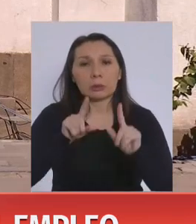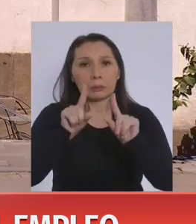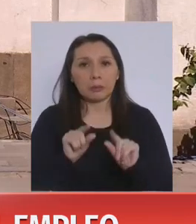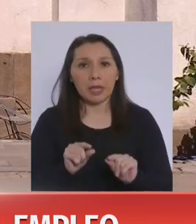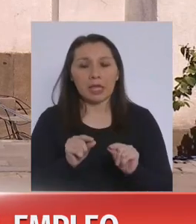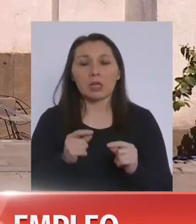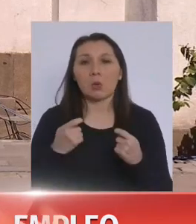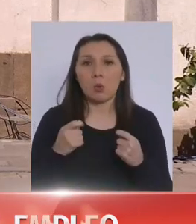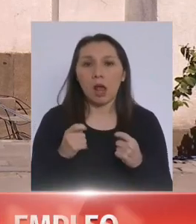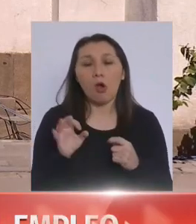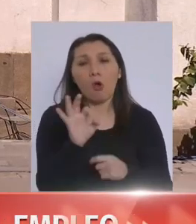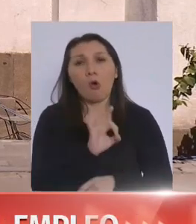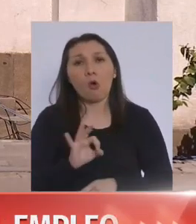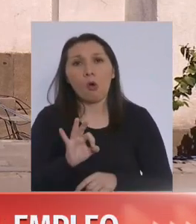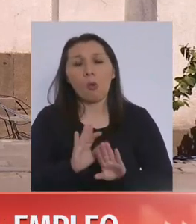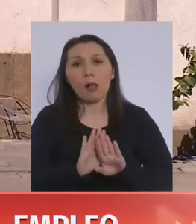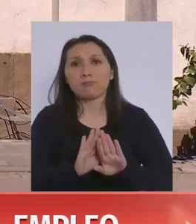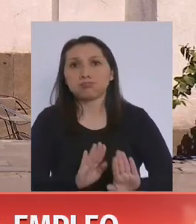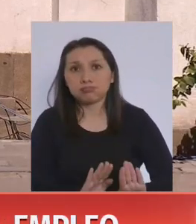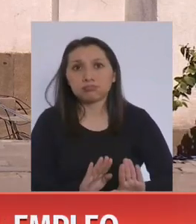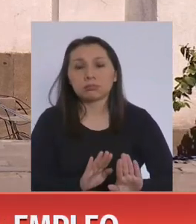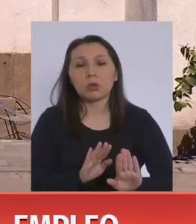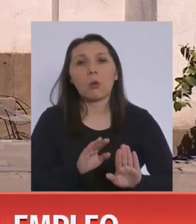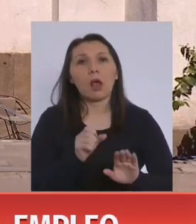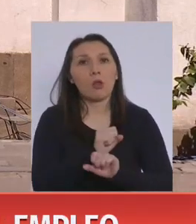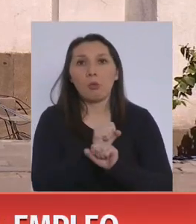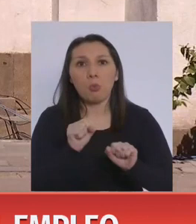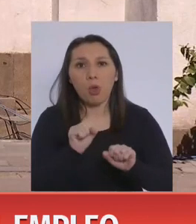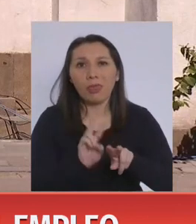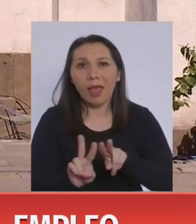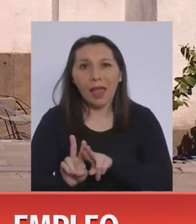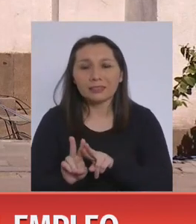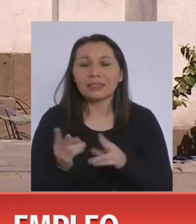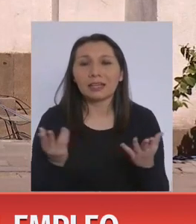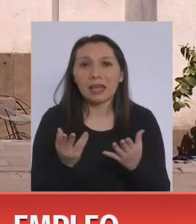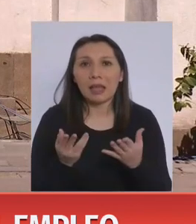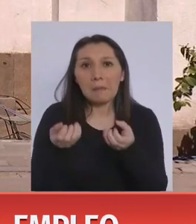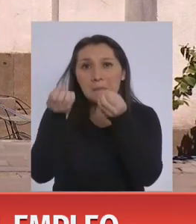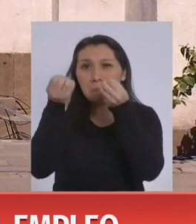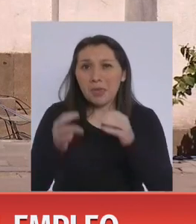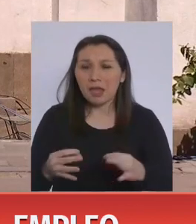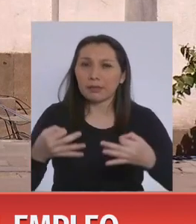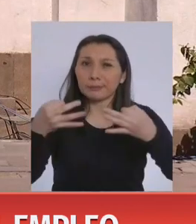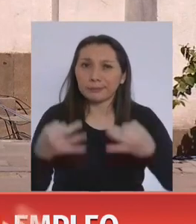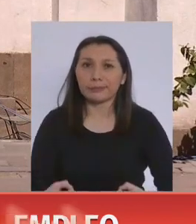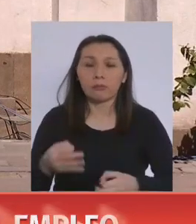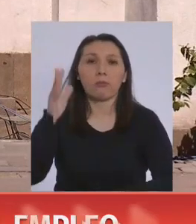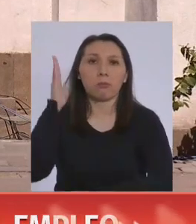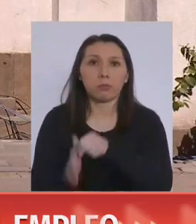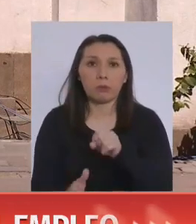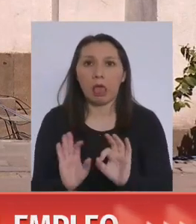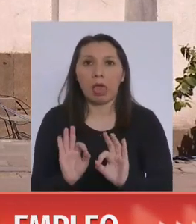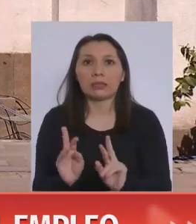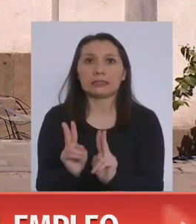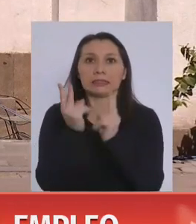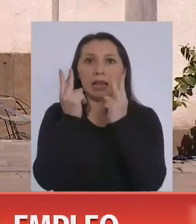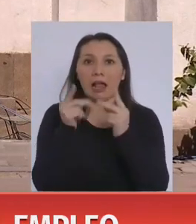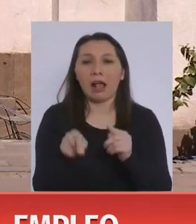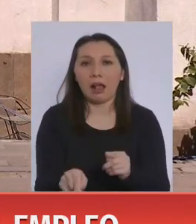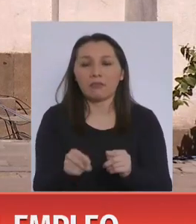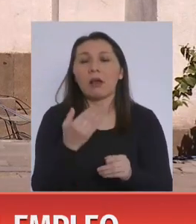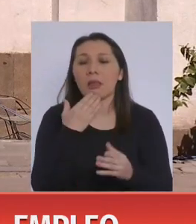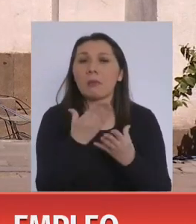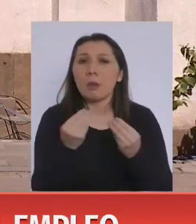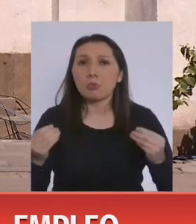evitado o nos ha impedido pérdidas de empleos y también nos ha